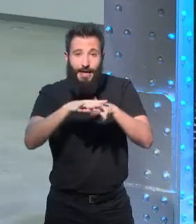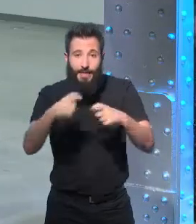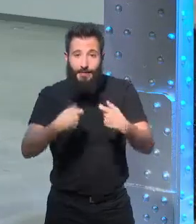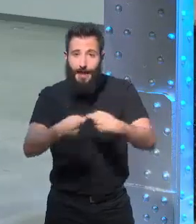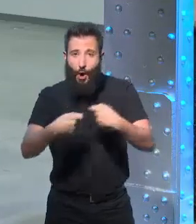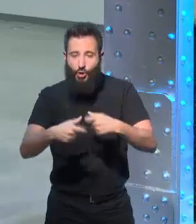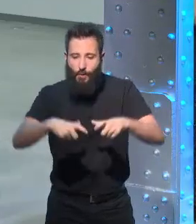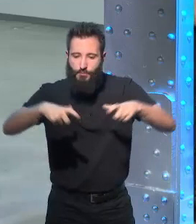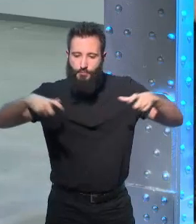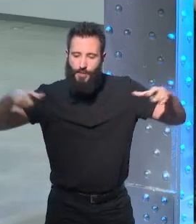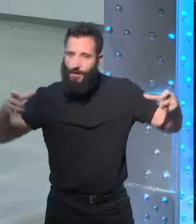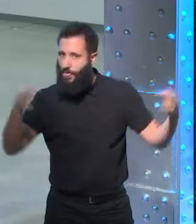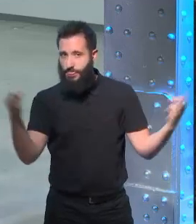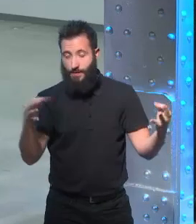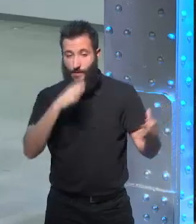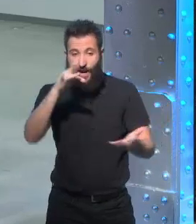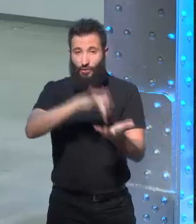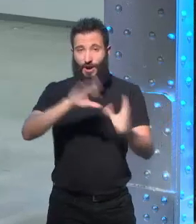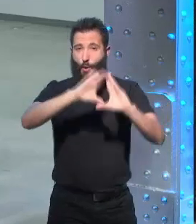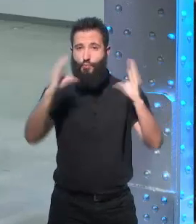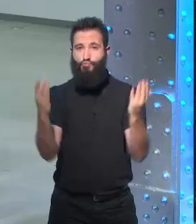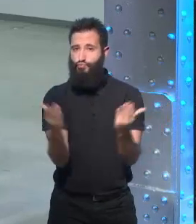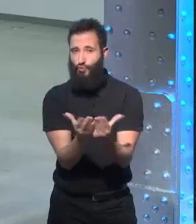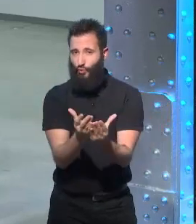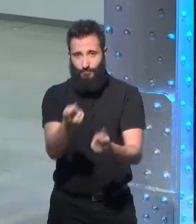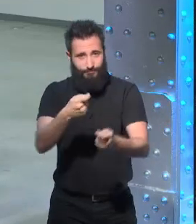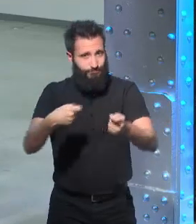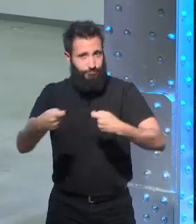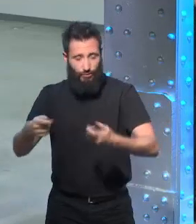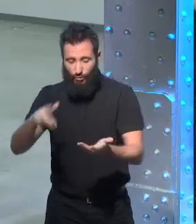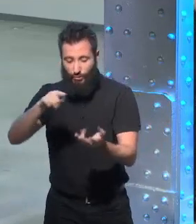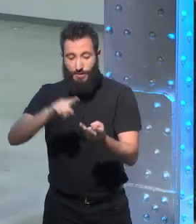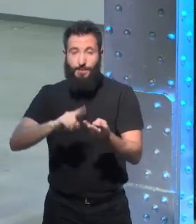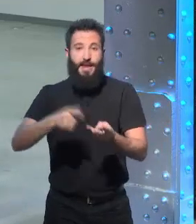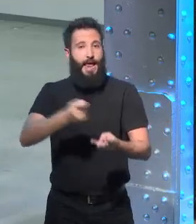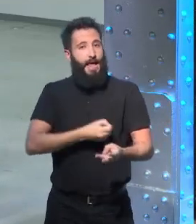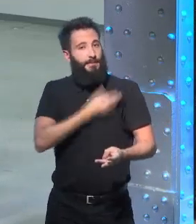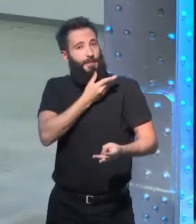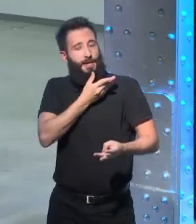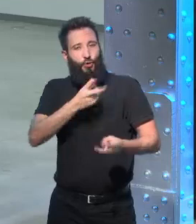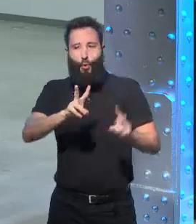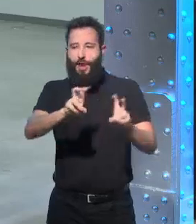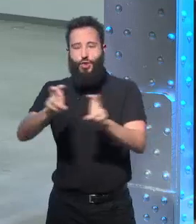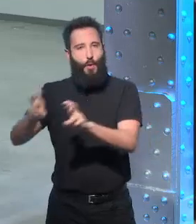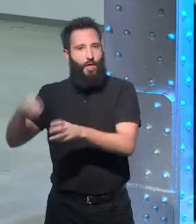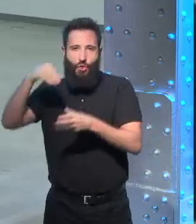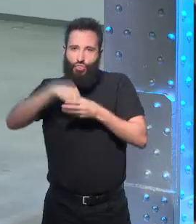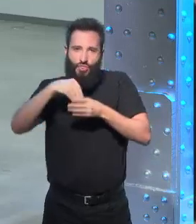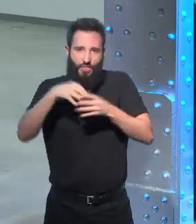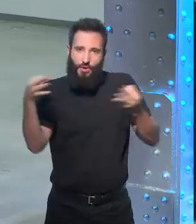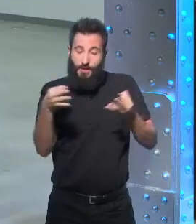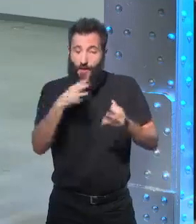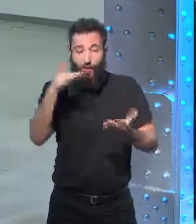en un mundo completamente global. Y sobre todo, tener un espíritu innovador. Entonces,